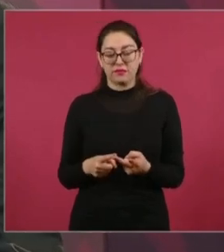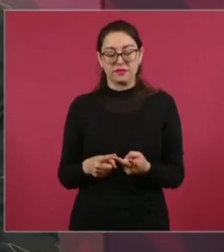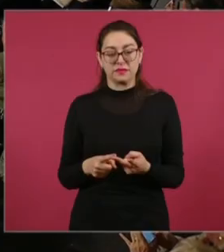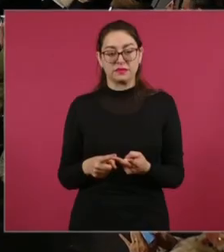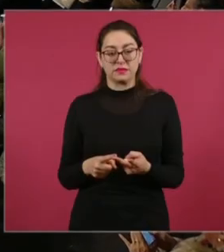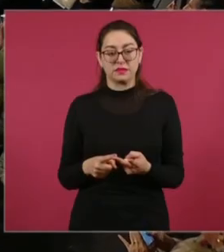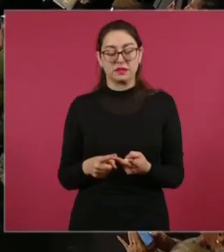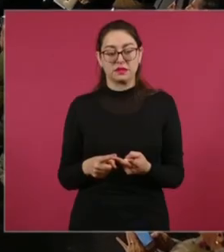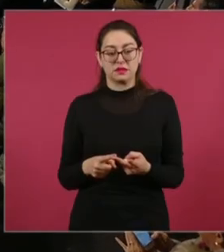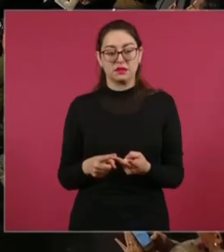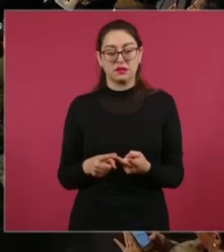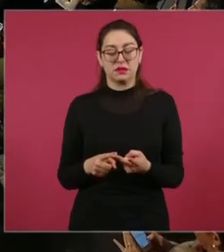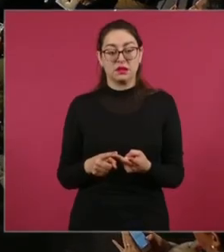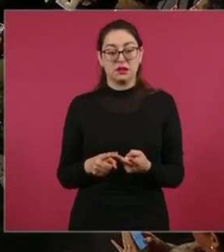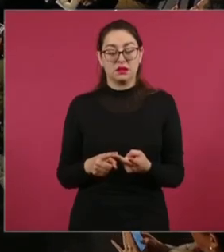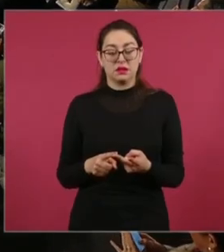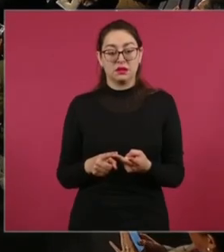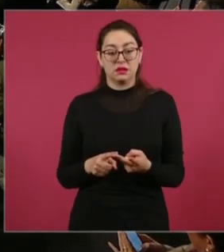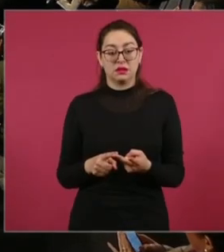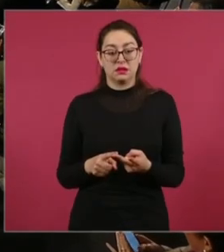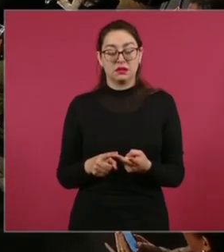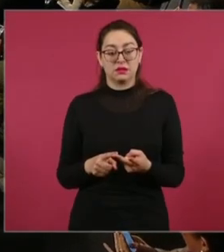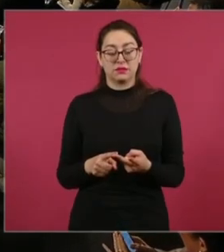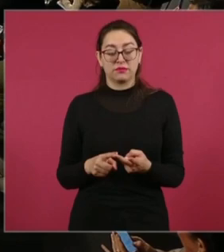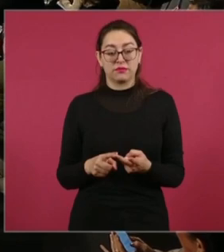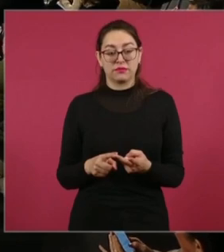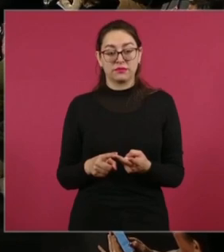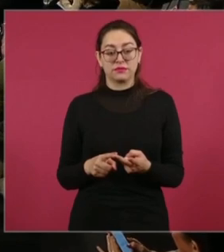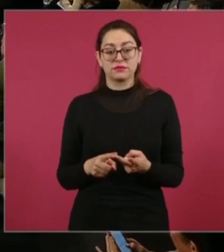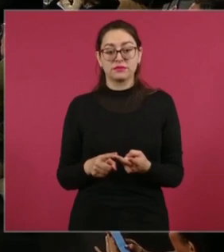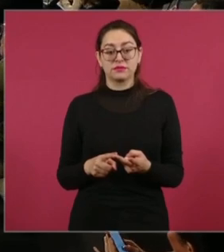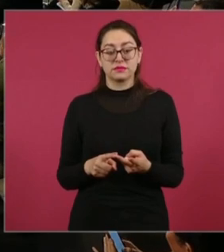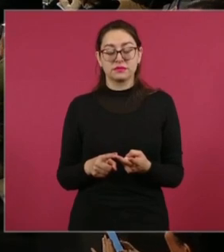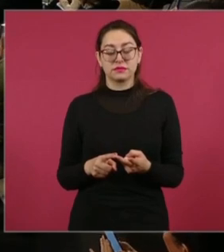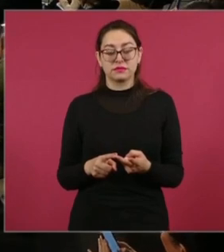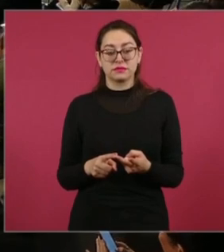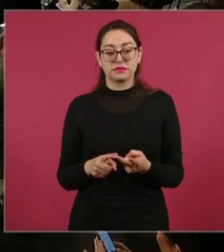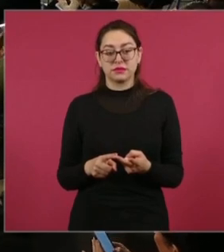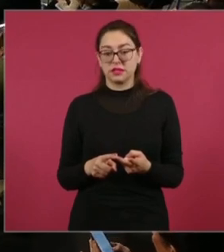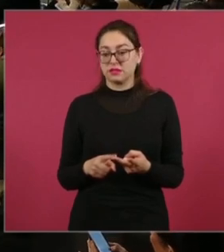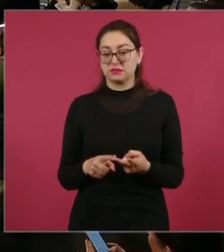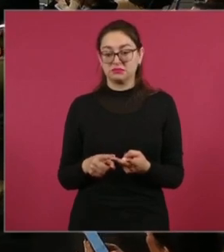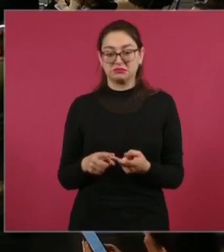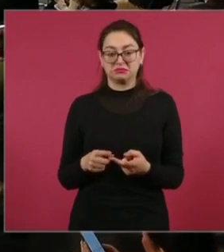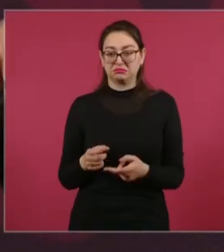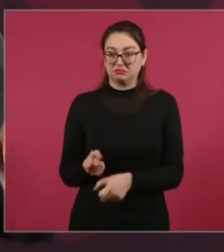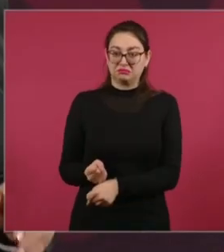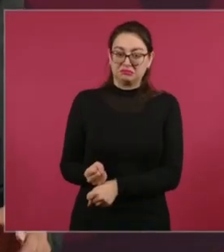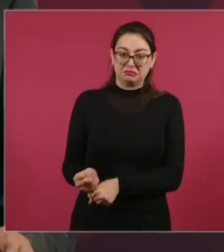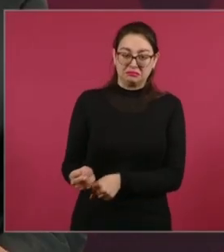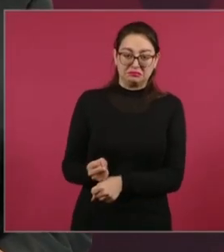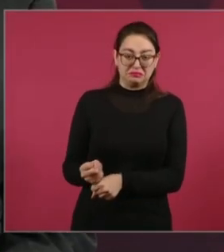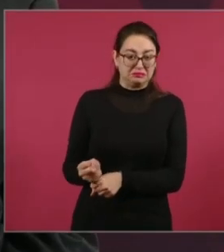y ya estaba su